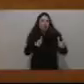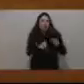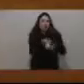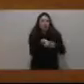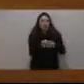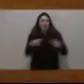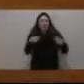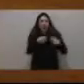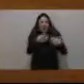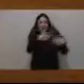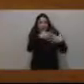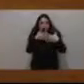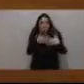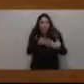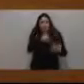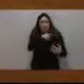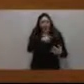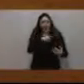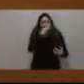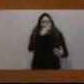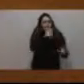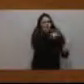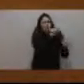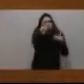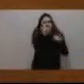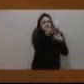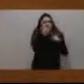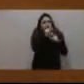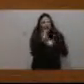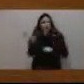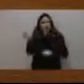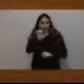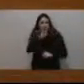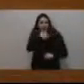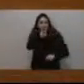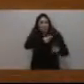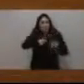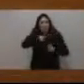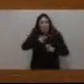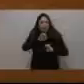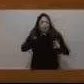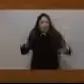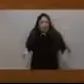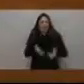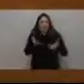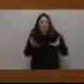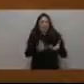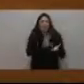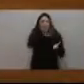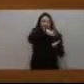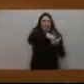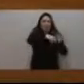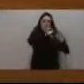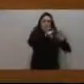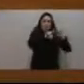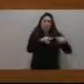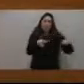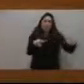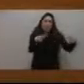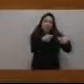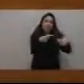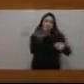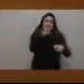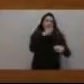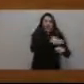interés que tienen por empezar a exportar a Europa, que ya están buscando y promoviendo la construcción de regasificadoras en Europa para exportarlas a Europa.